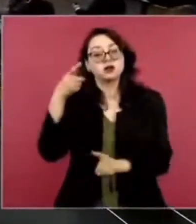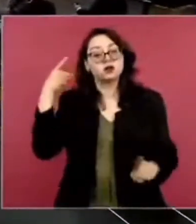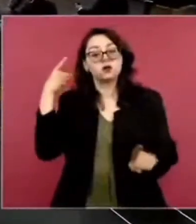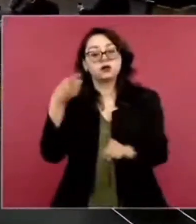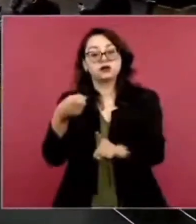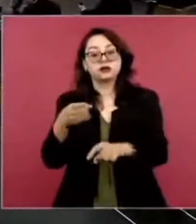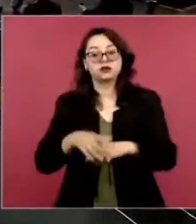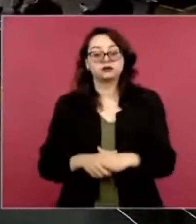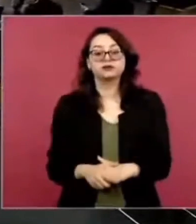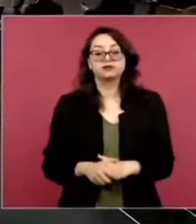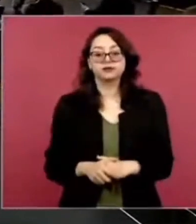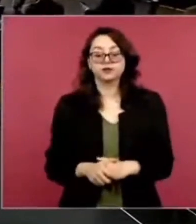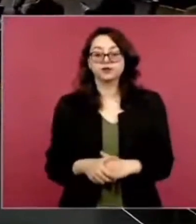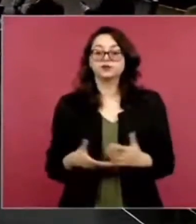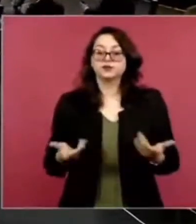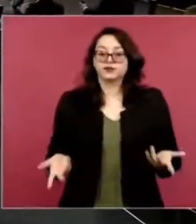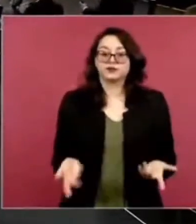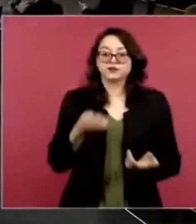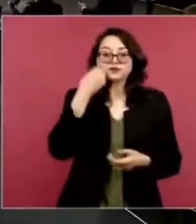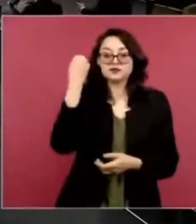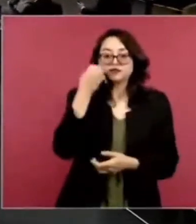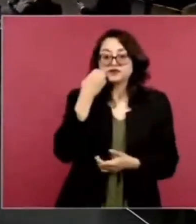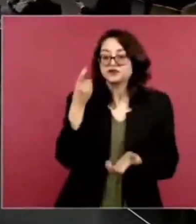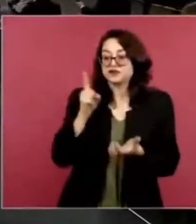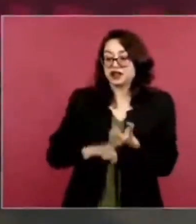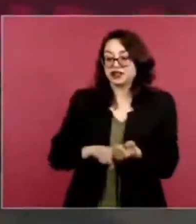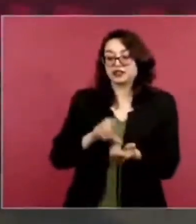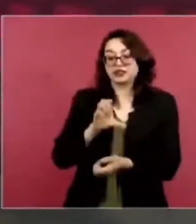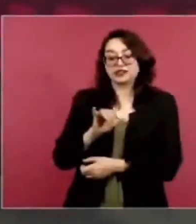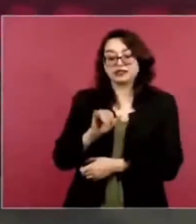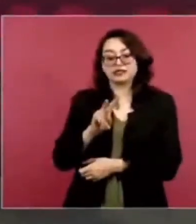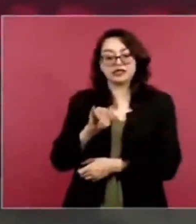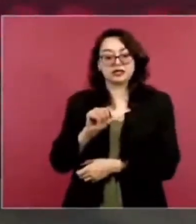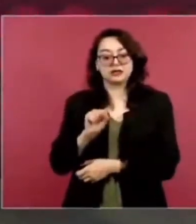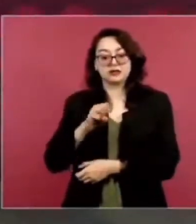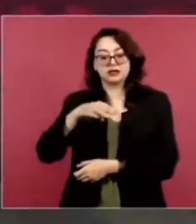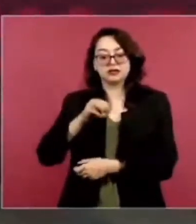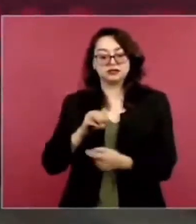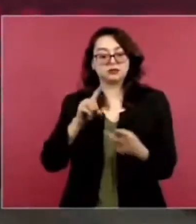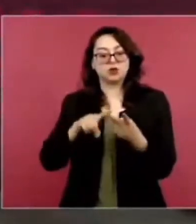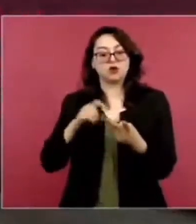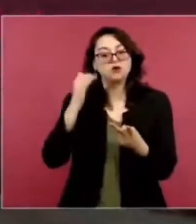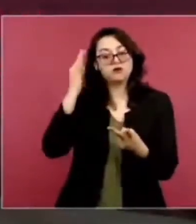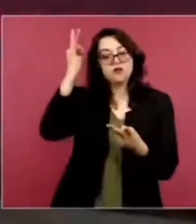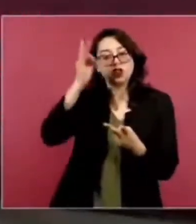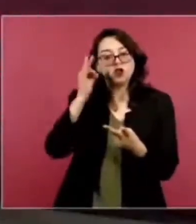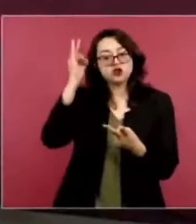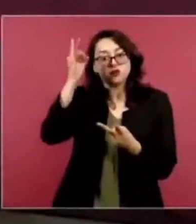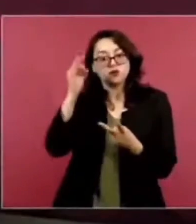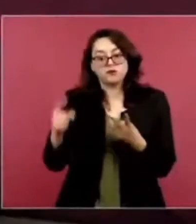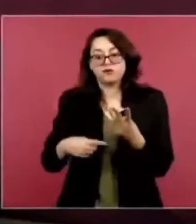Bueno, si por eso quitaron el civismo y la filosofía y querían